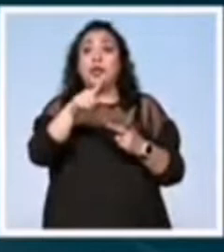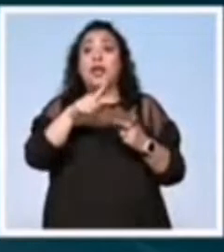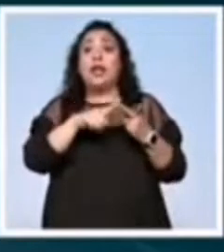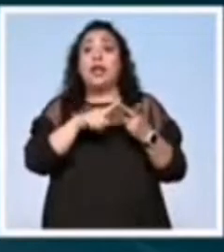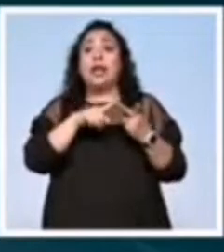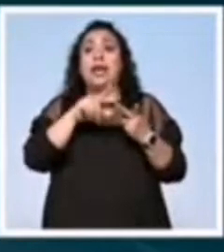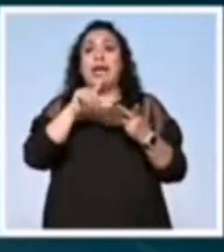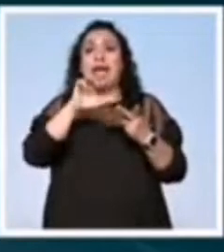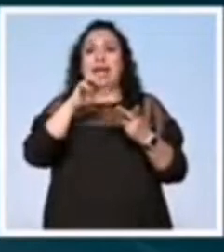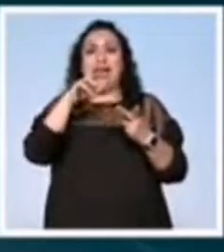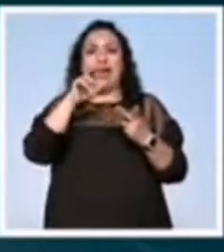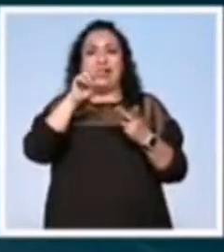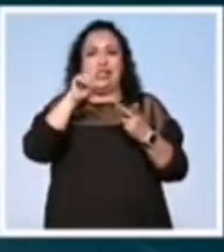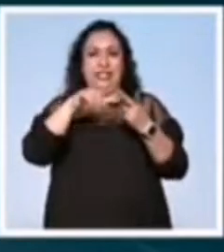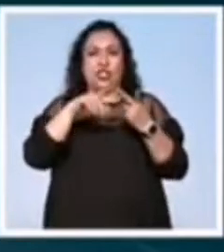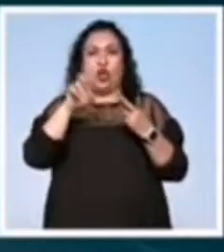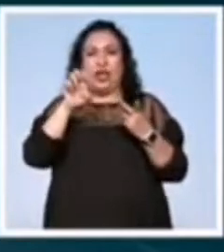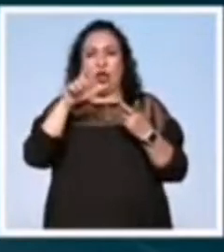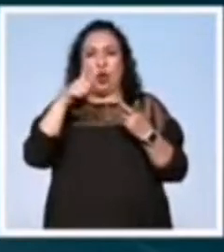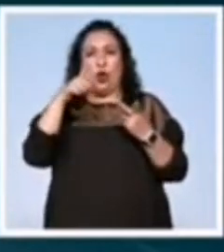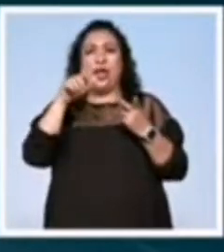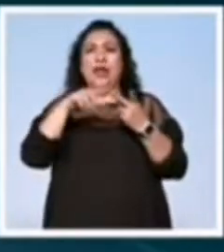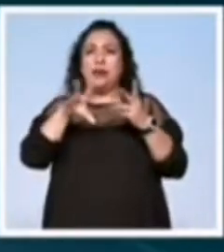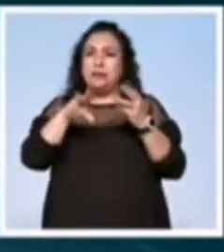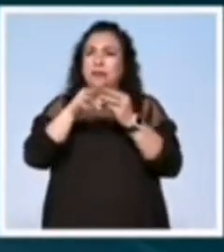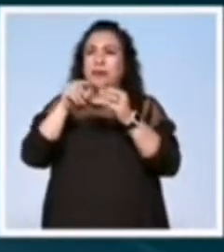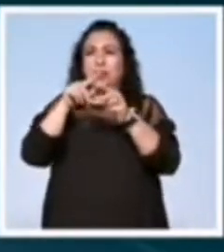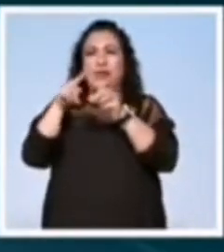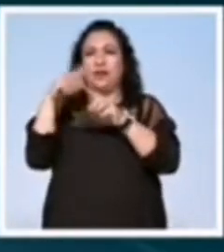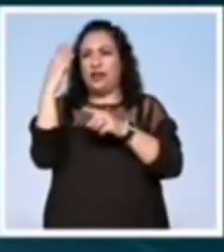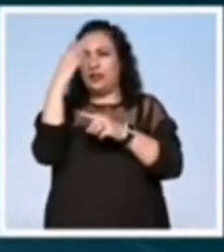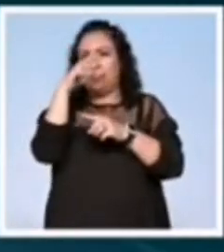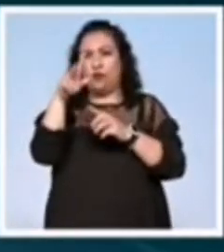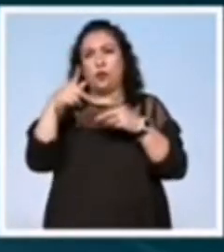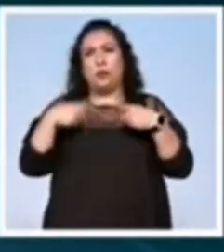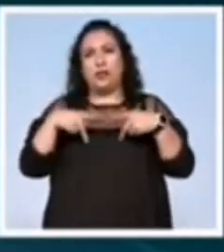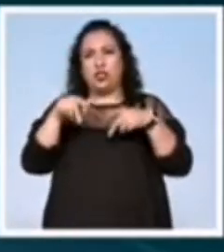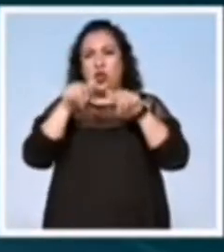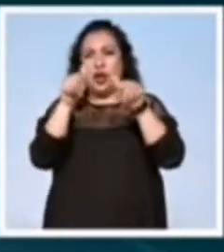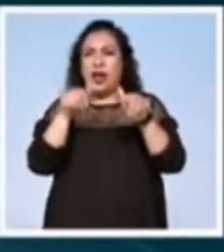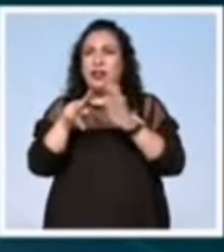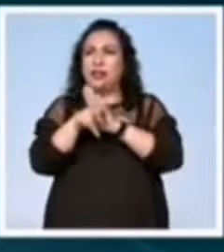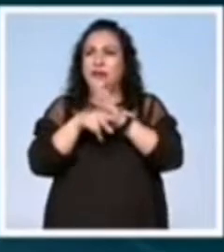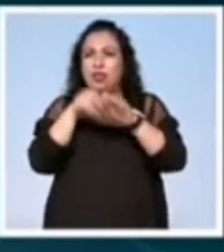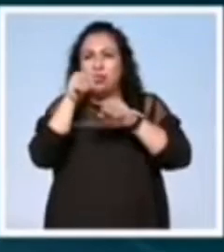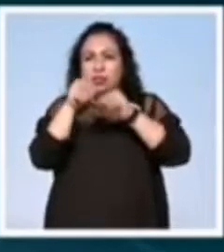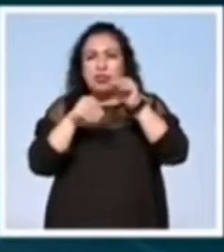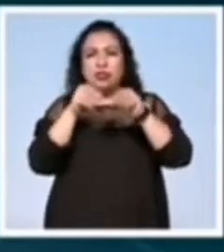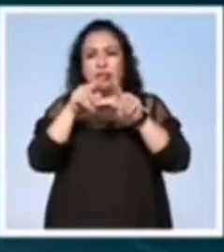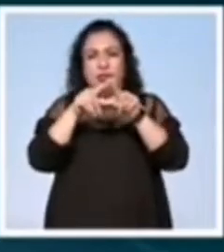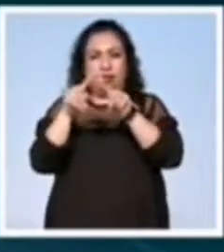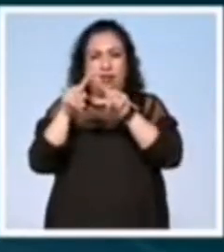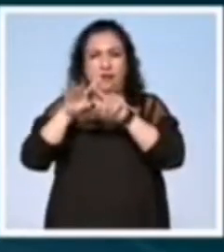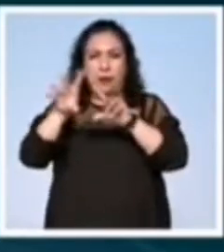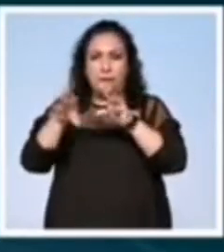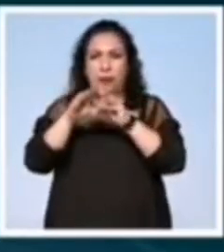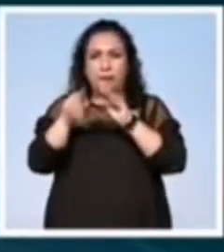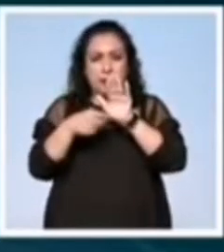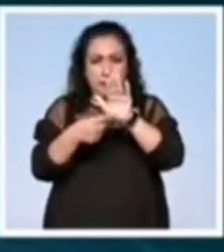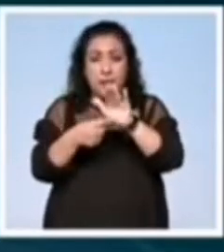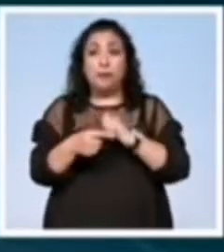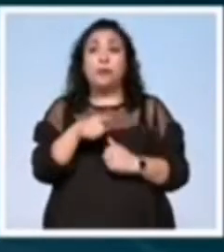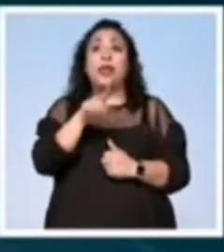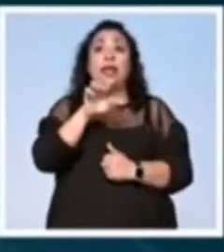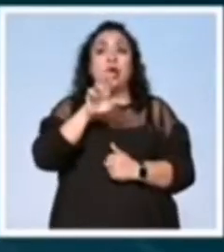Incardinaciones de Eugenia Vargas reúne distintos trabajos de esta artista del video, performance e instalación.